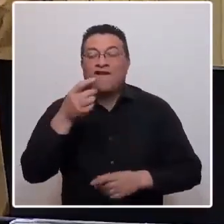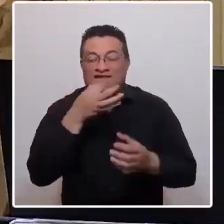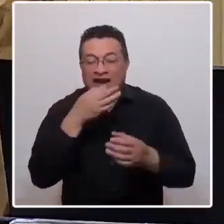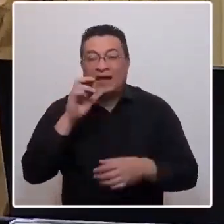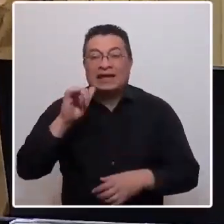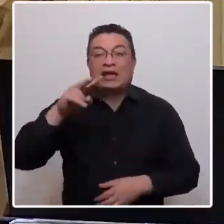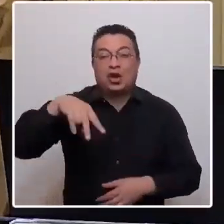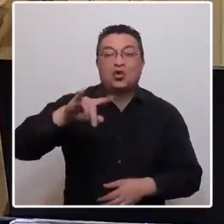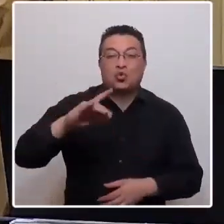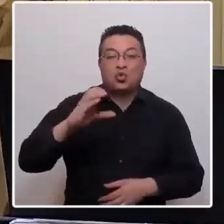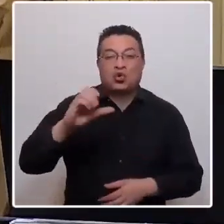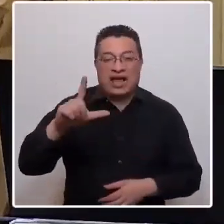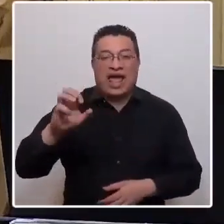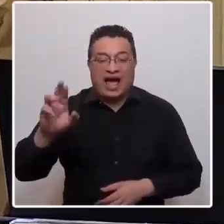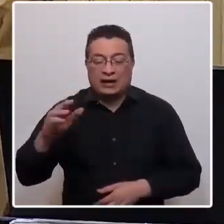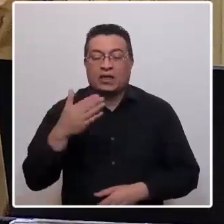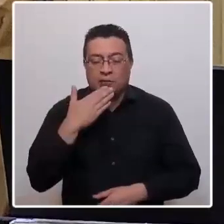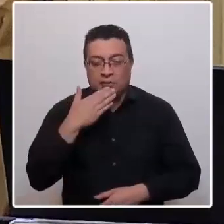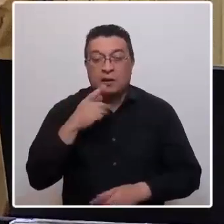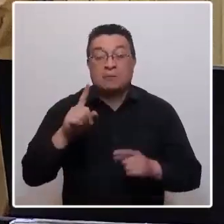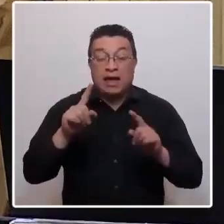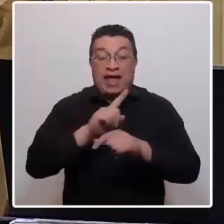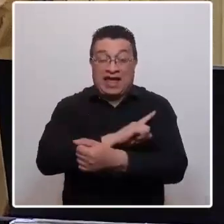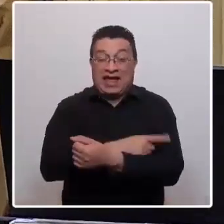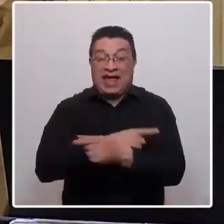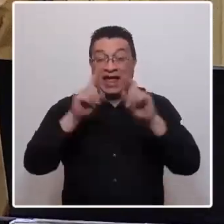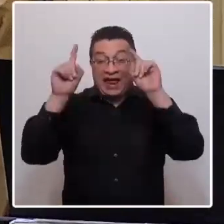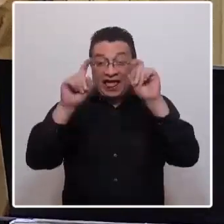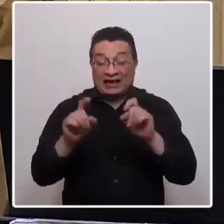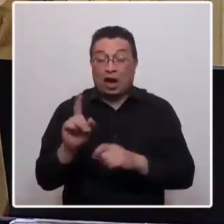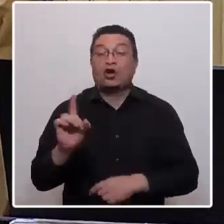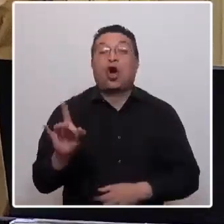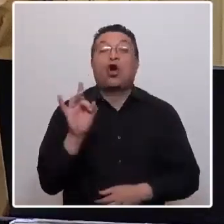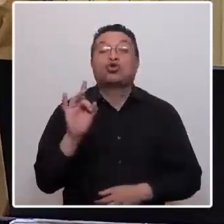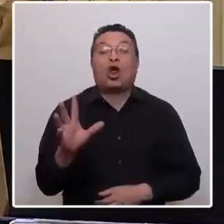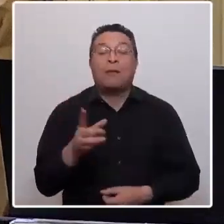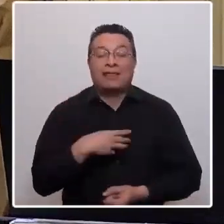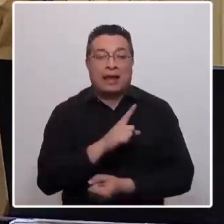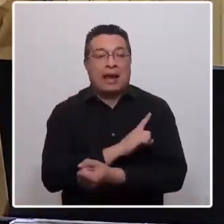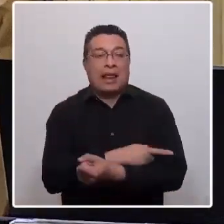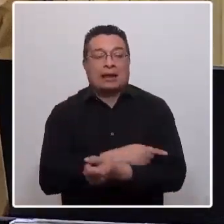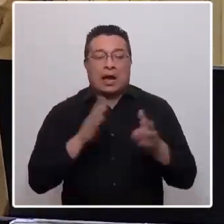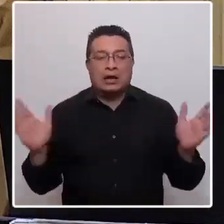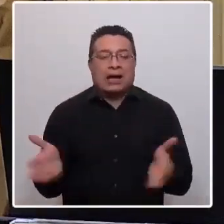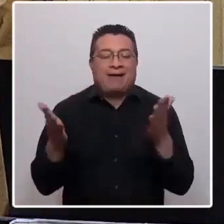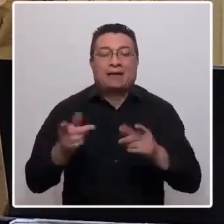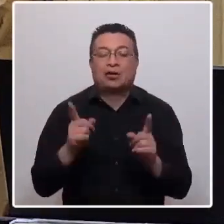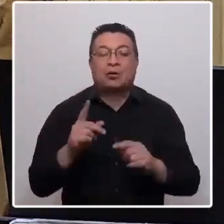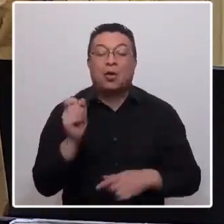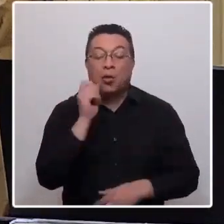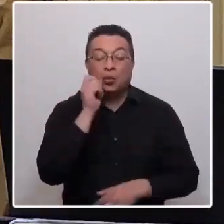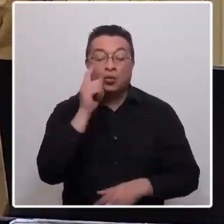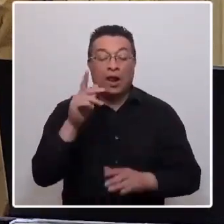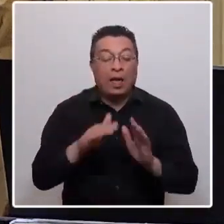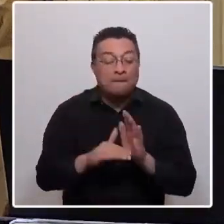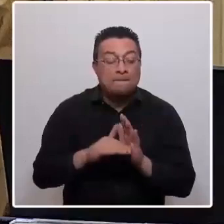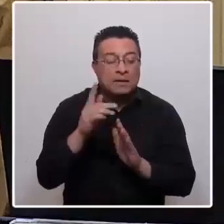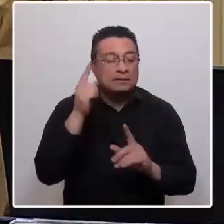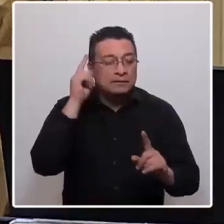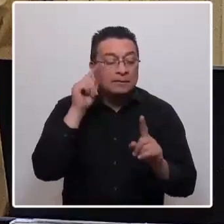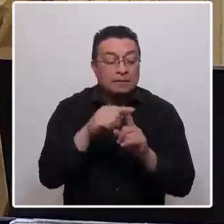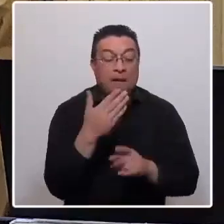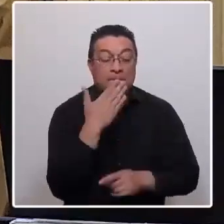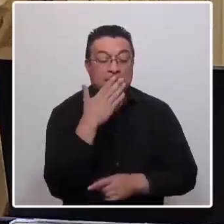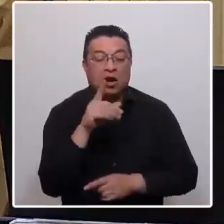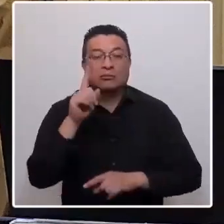nuclear. La cuestión energética, entonces, no se trata solo de producir energía, sino de cuál es la más pertinente y apropiada a cada